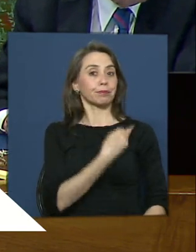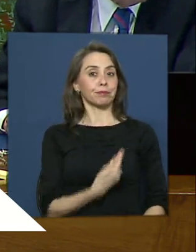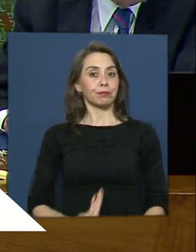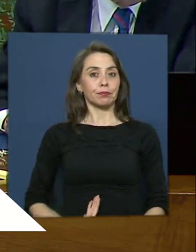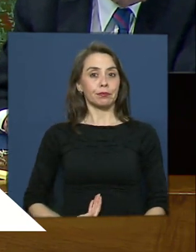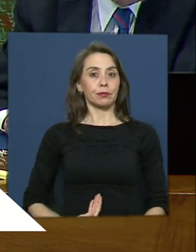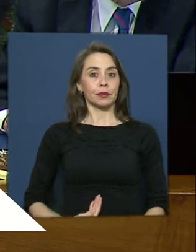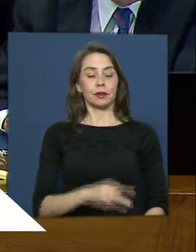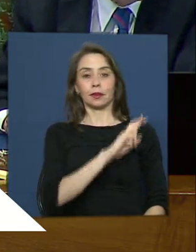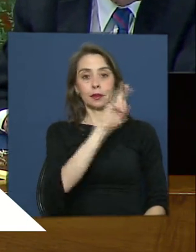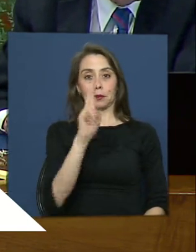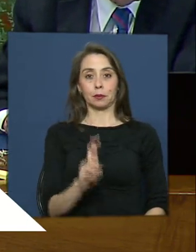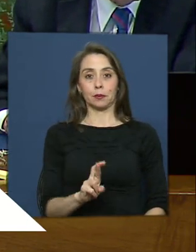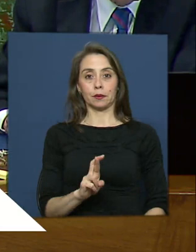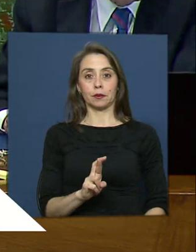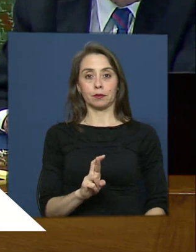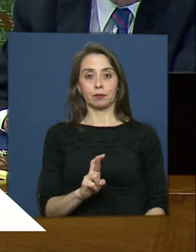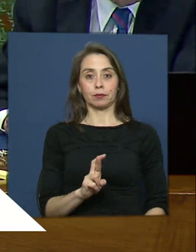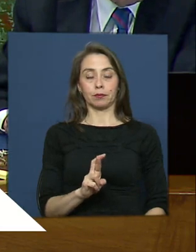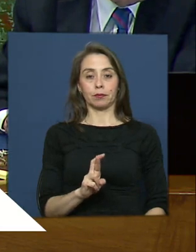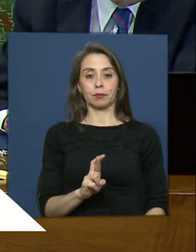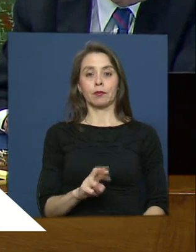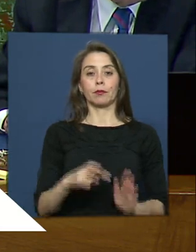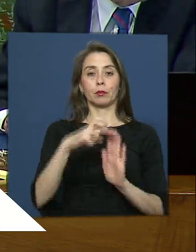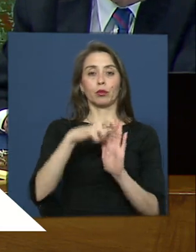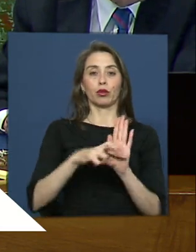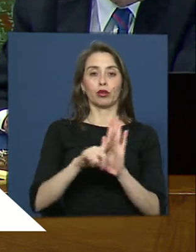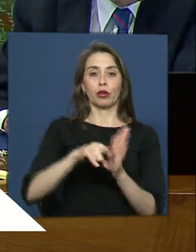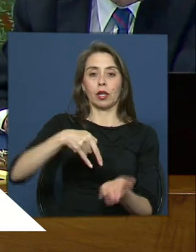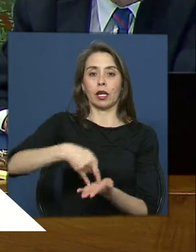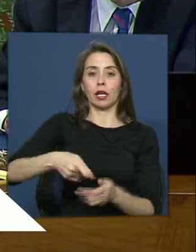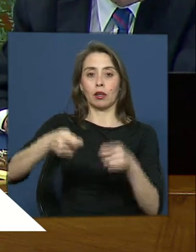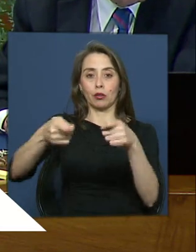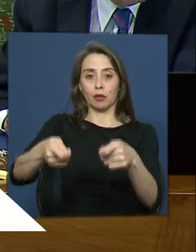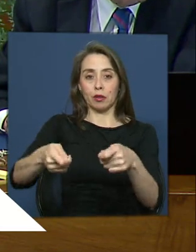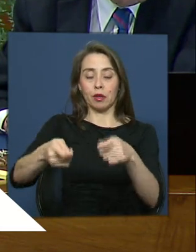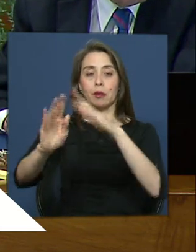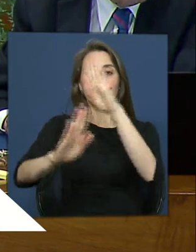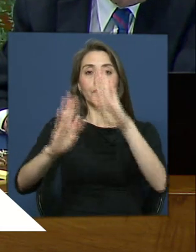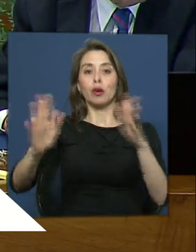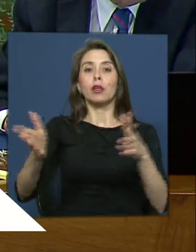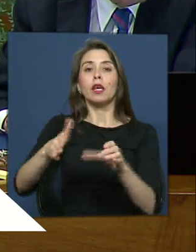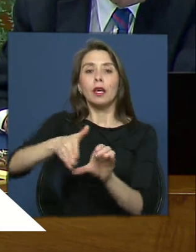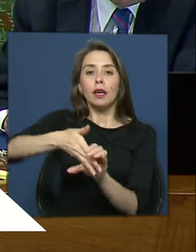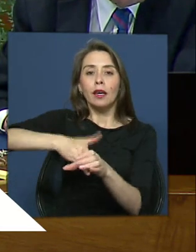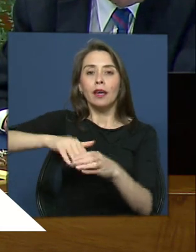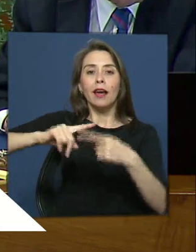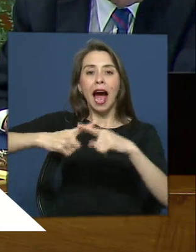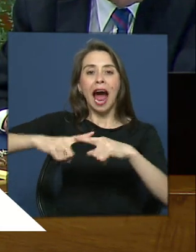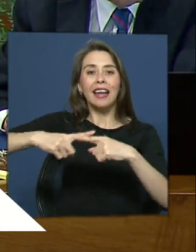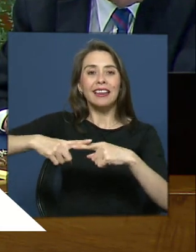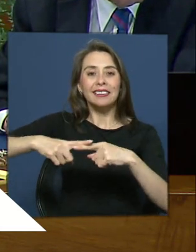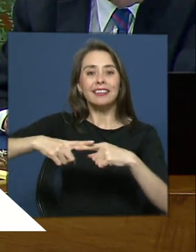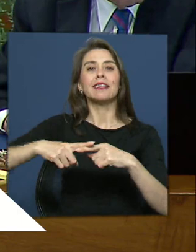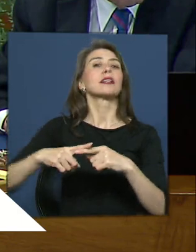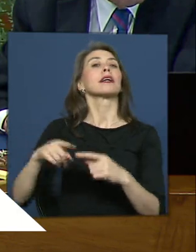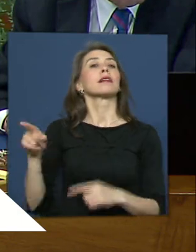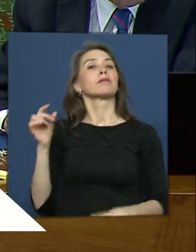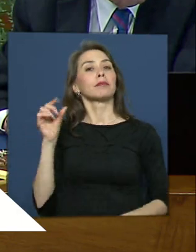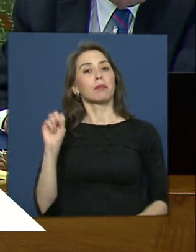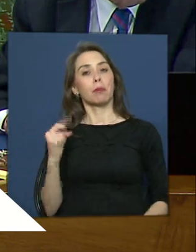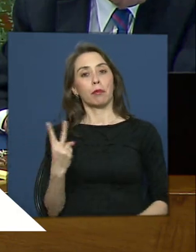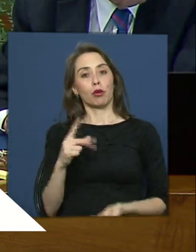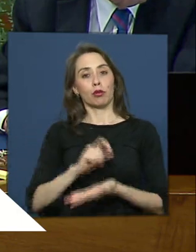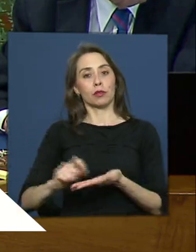de la República el envío de un proyecto de ley con el objeto de proteger y fomentar la artesanía. El señor Prosecretario dará lectura a su